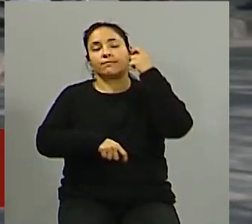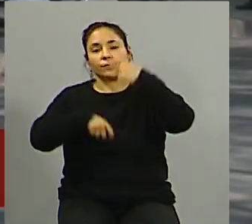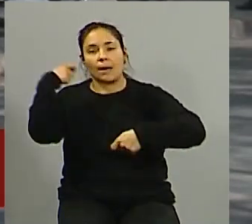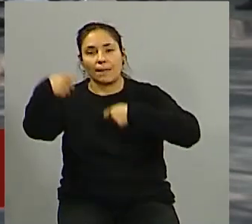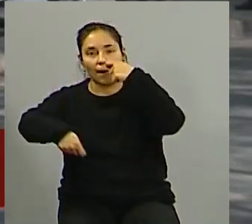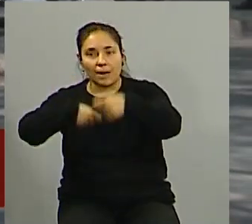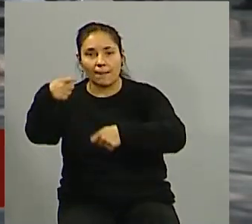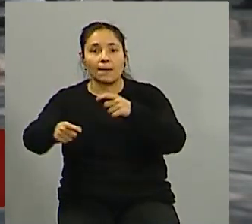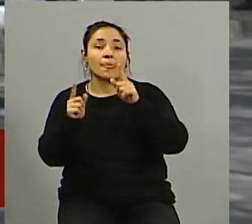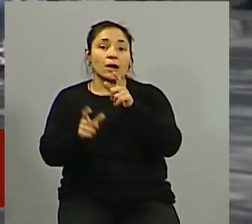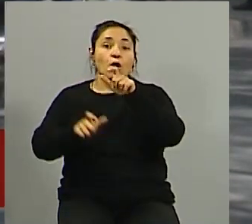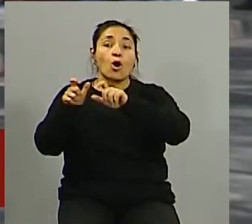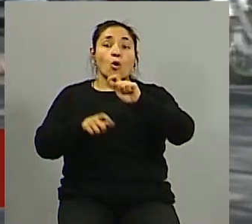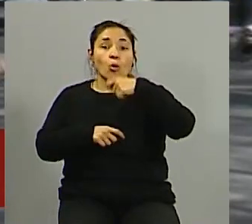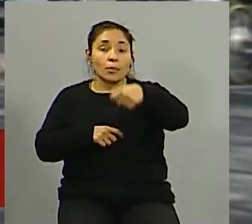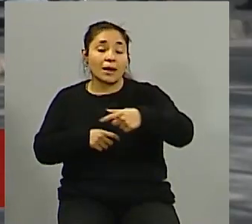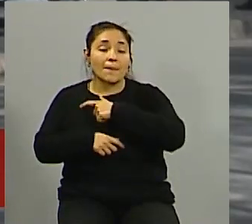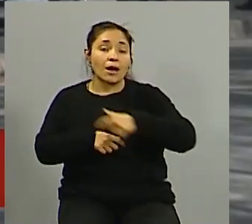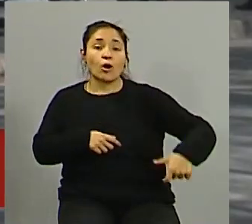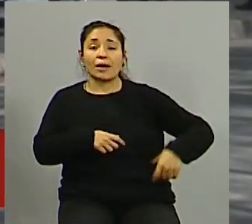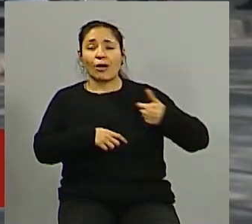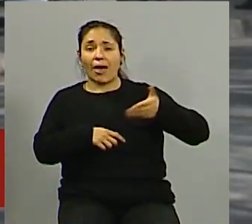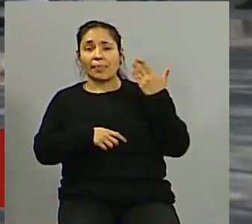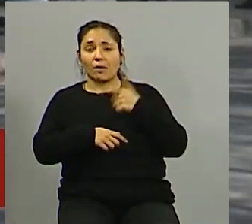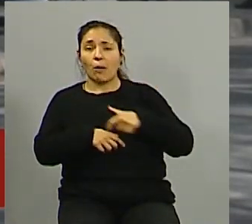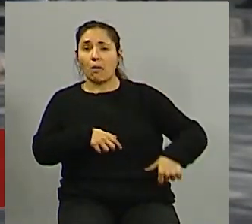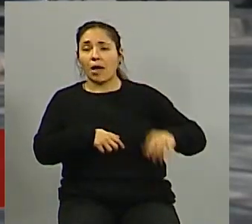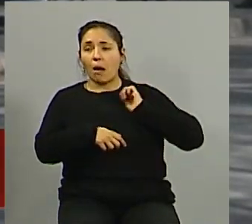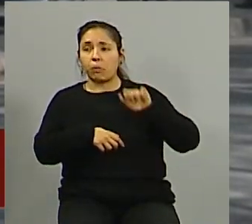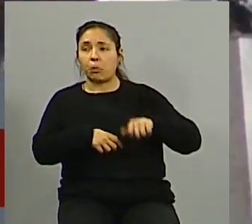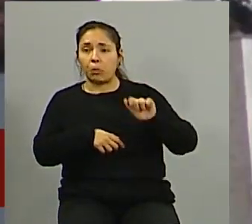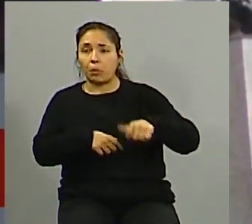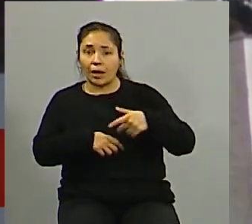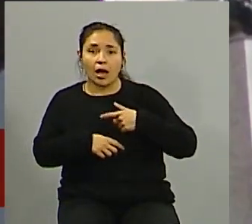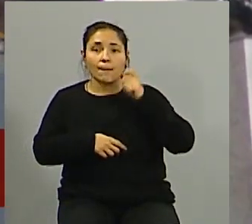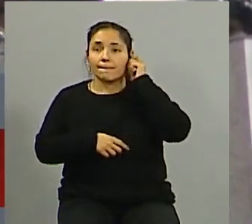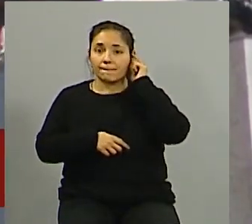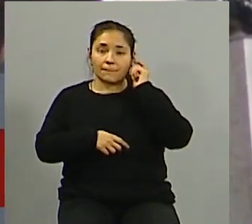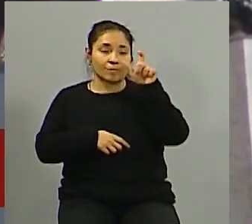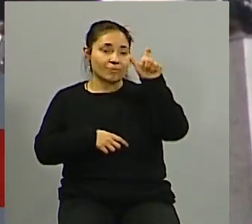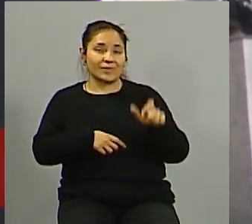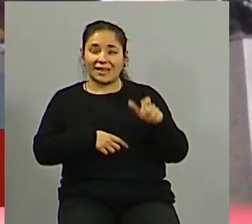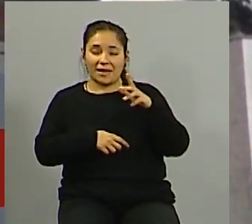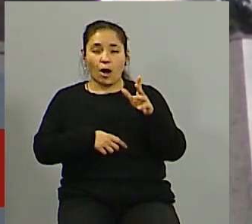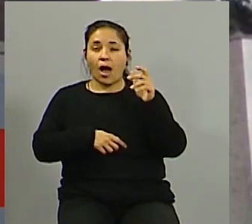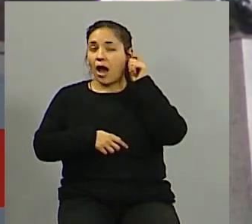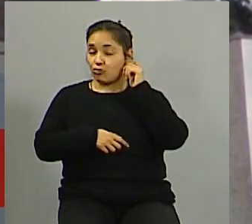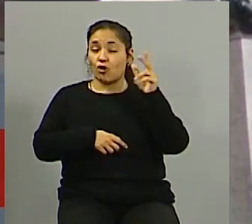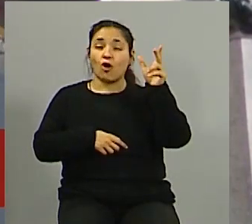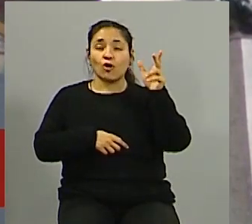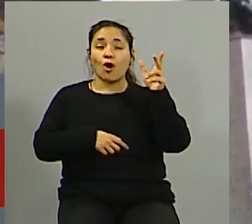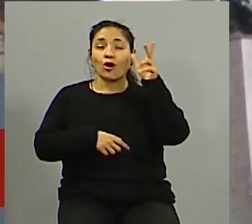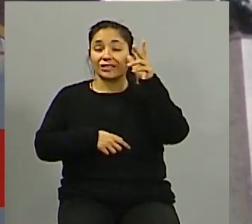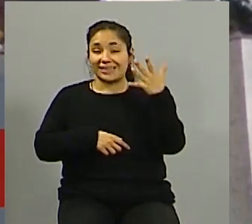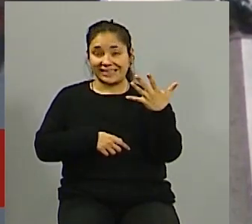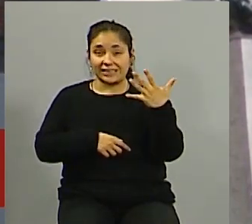totalmente desamparados por el Estado, digamos, ¿no? Una persona, pensemos una persona con 85 años, que no, digo,